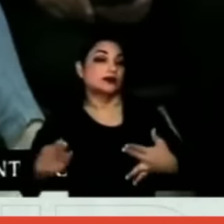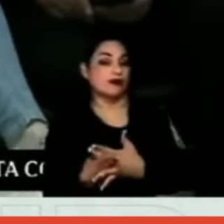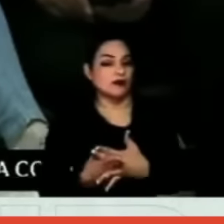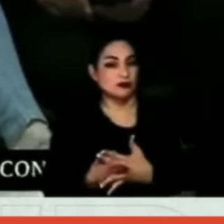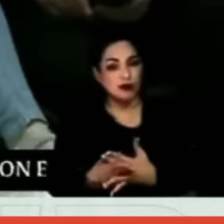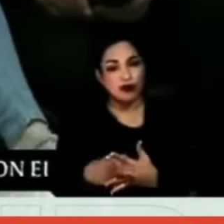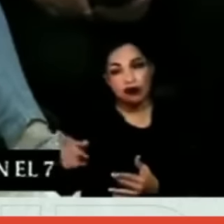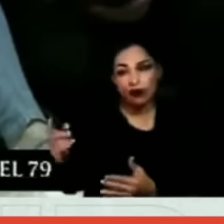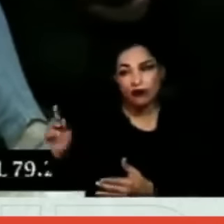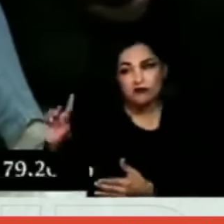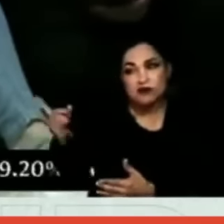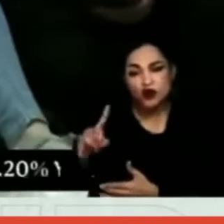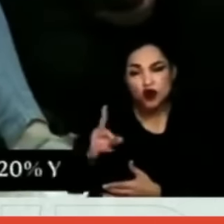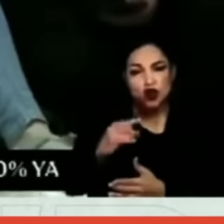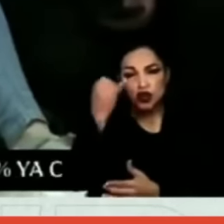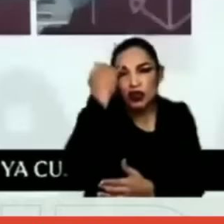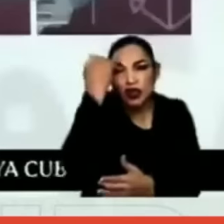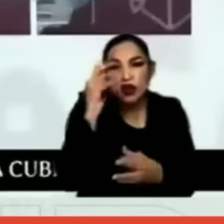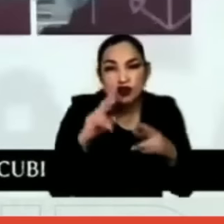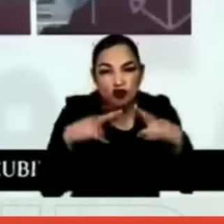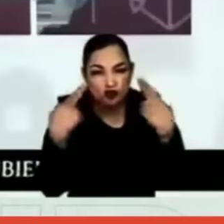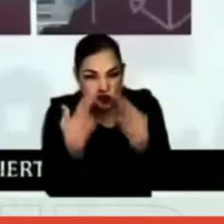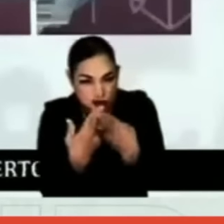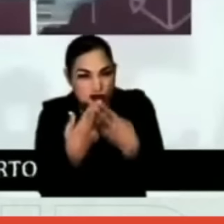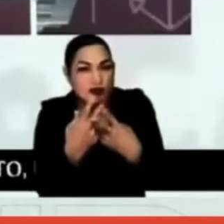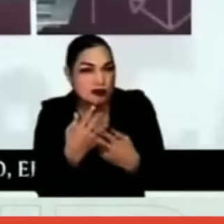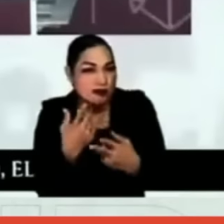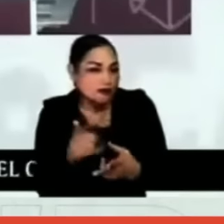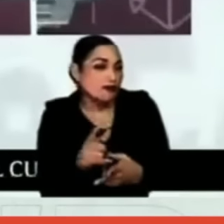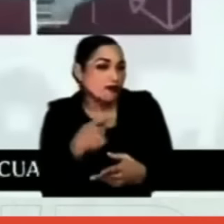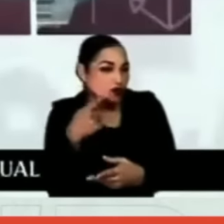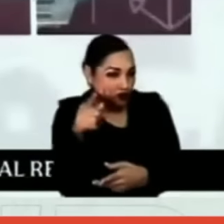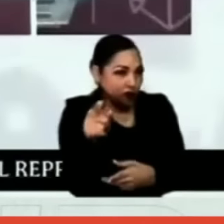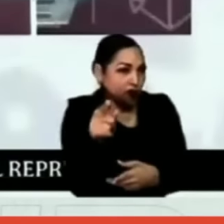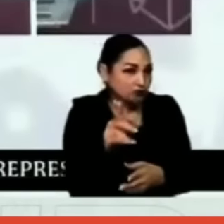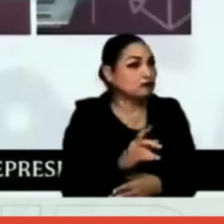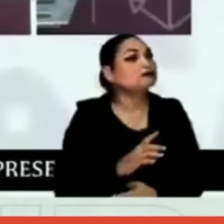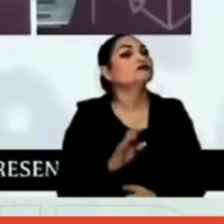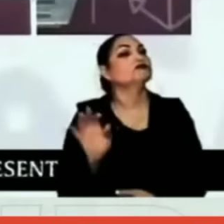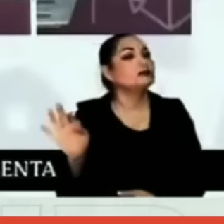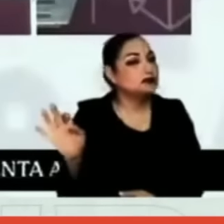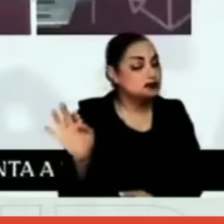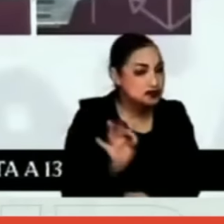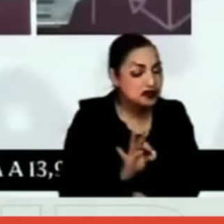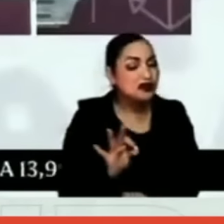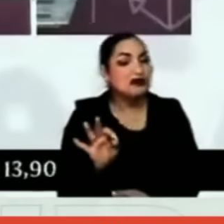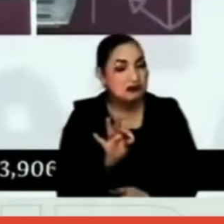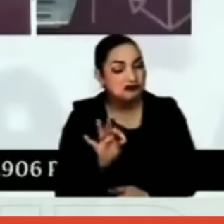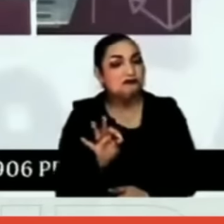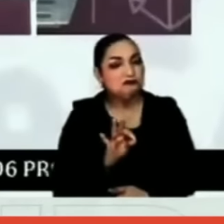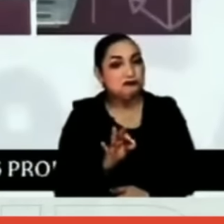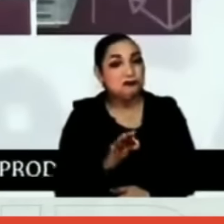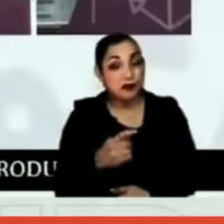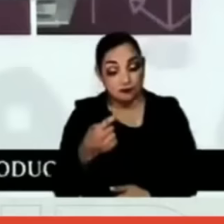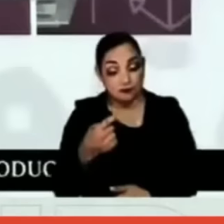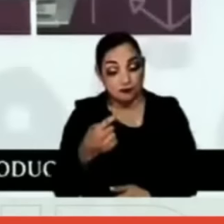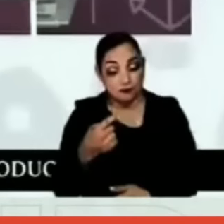día. Pues es probable, Alejandro. Probable. Porque eso es, para mí, un